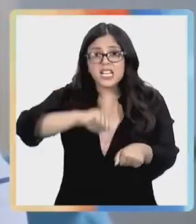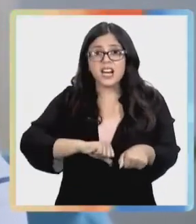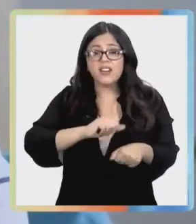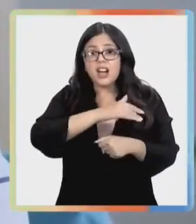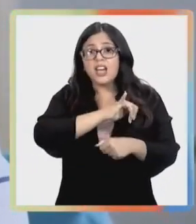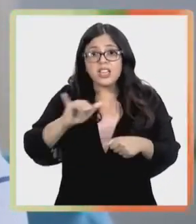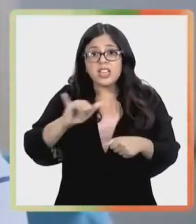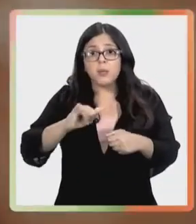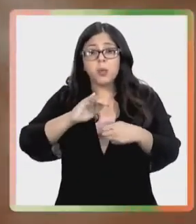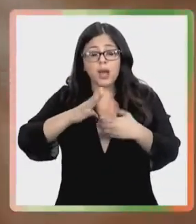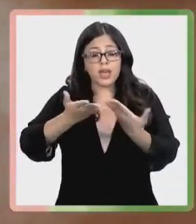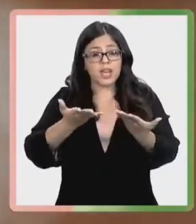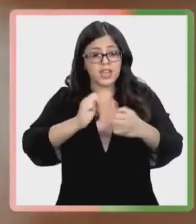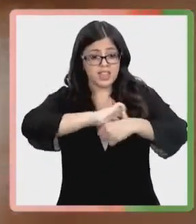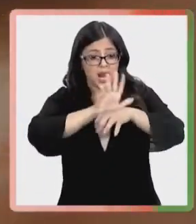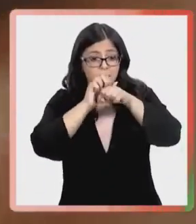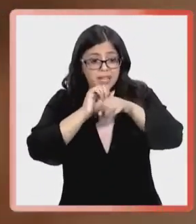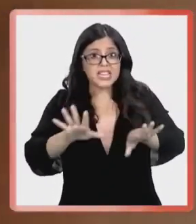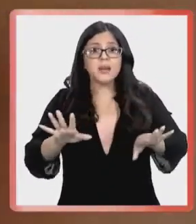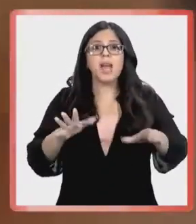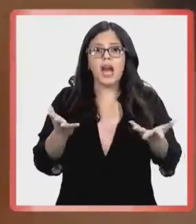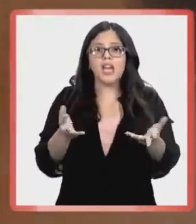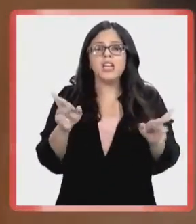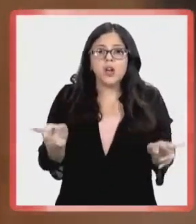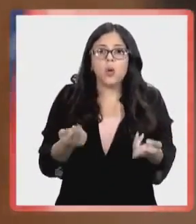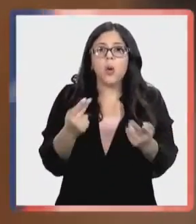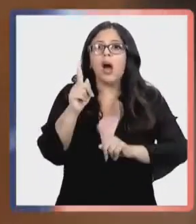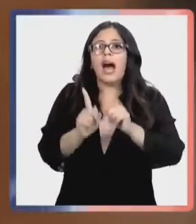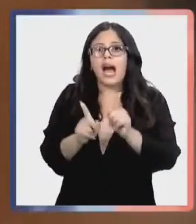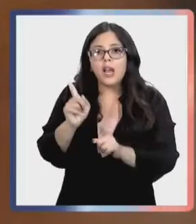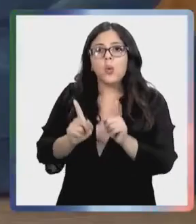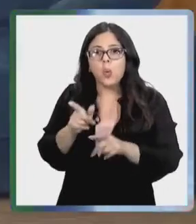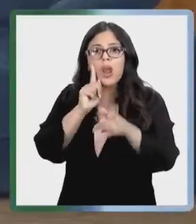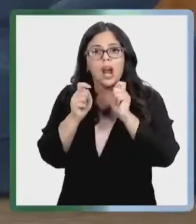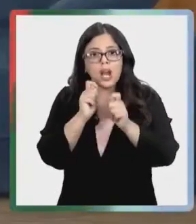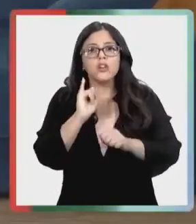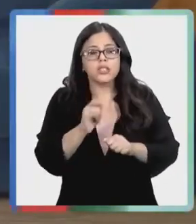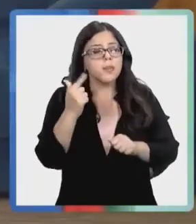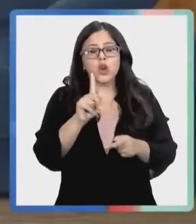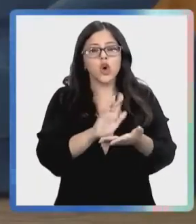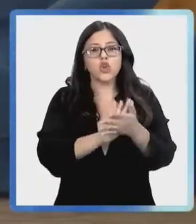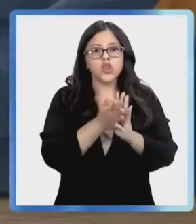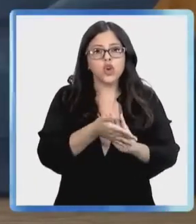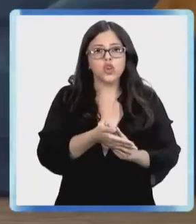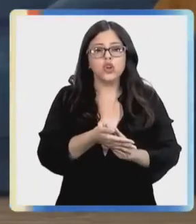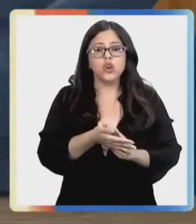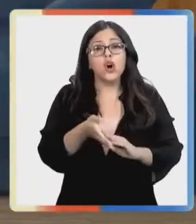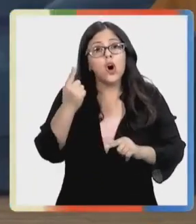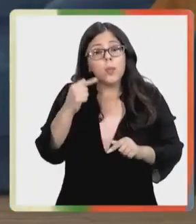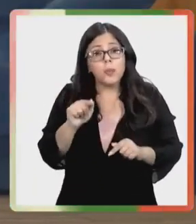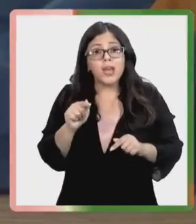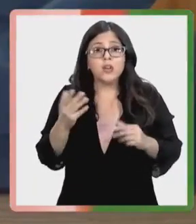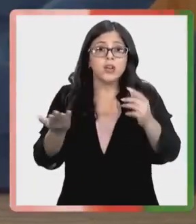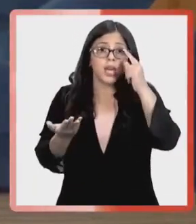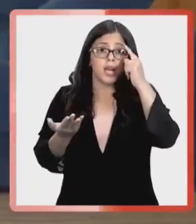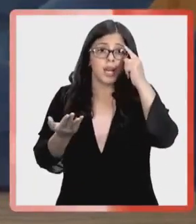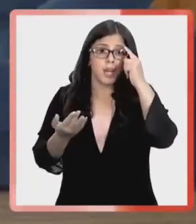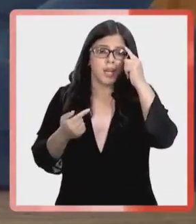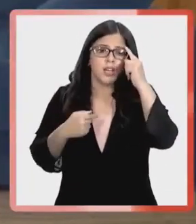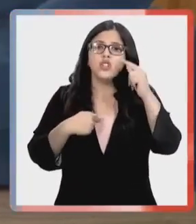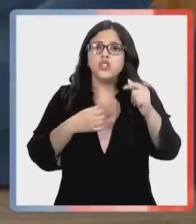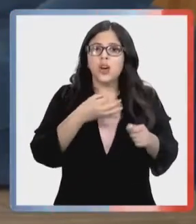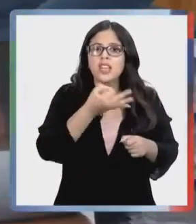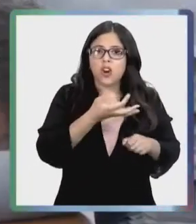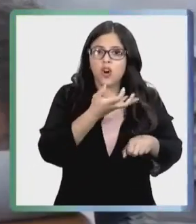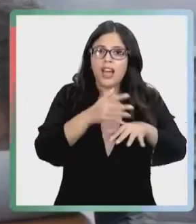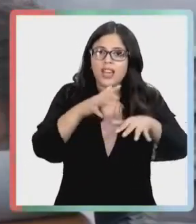se fueron derrumbando bastante. Algunas pudieran tener un riesgo de quiebra, algunas, no todas. Pero en este instante yo le diría